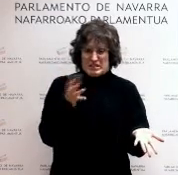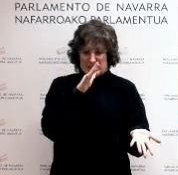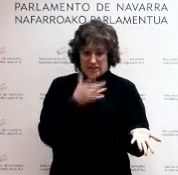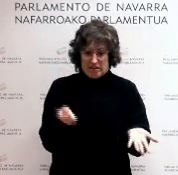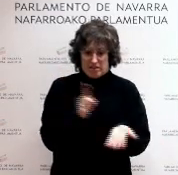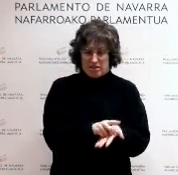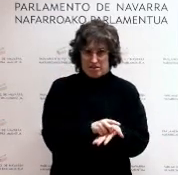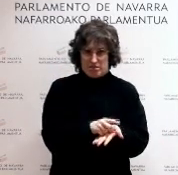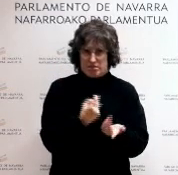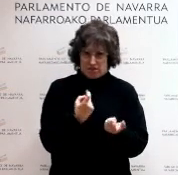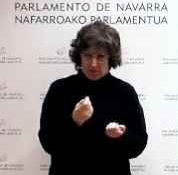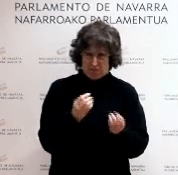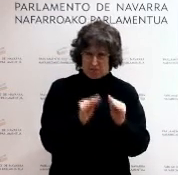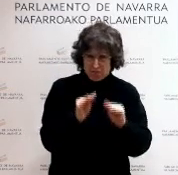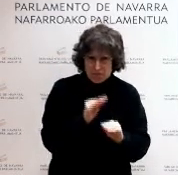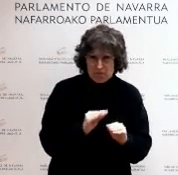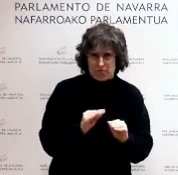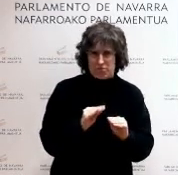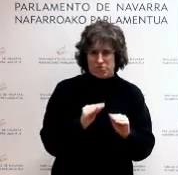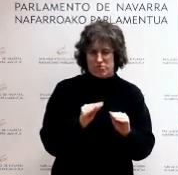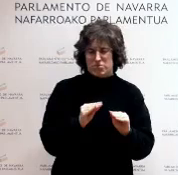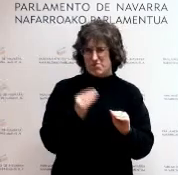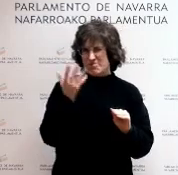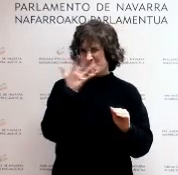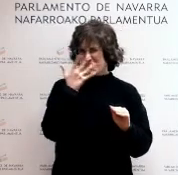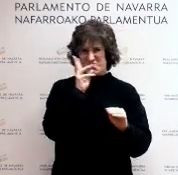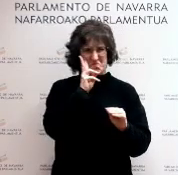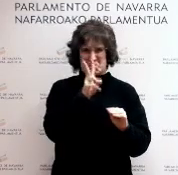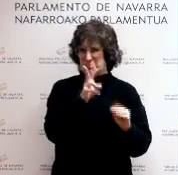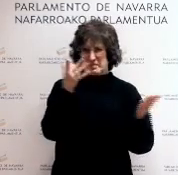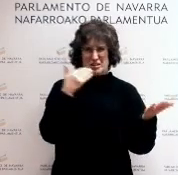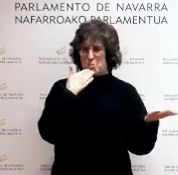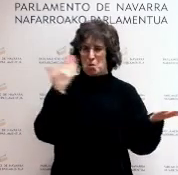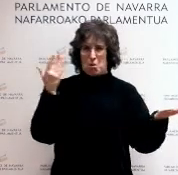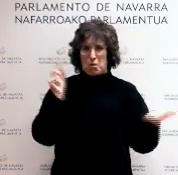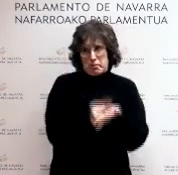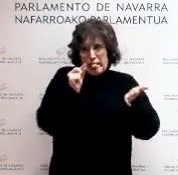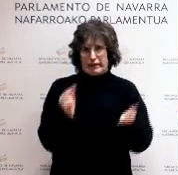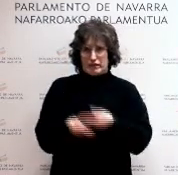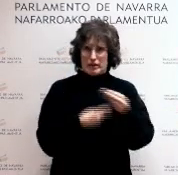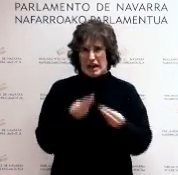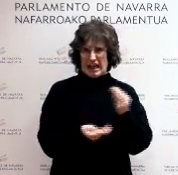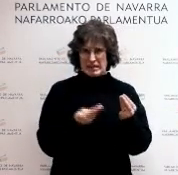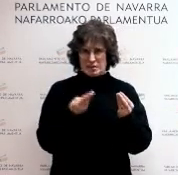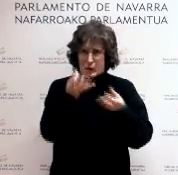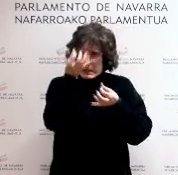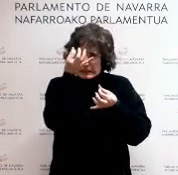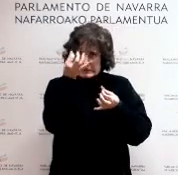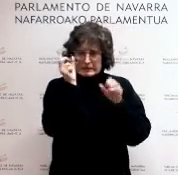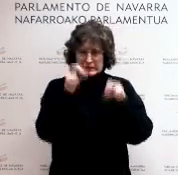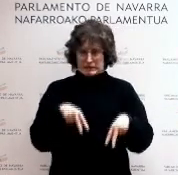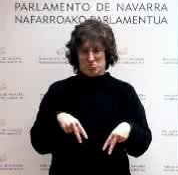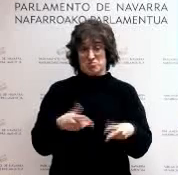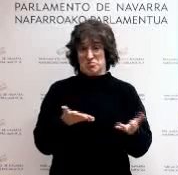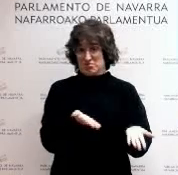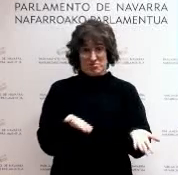y que, por tanto, delata la absoluta improvisación y la absoluta falta de rigor. Y con improvisación y falta de rigor